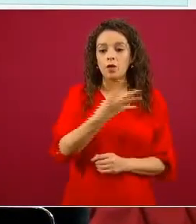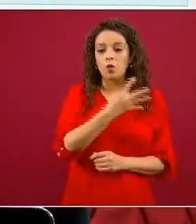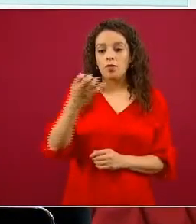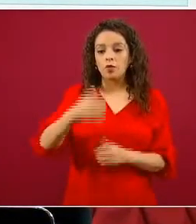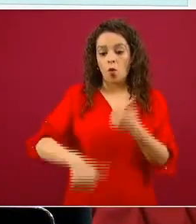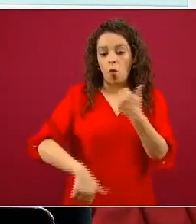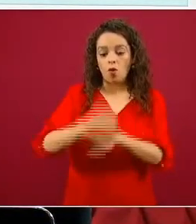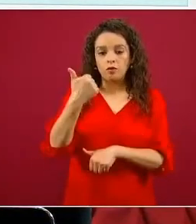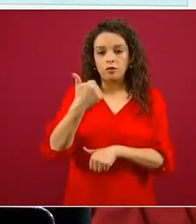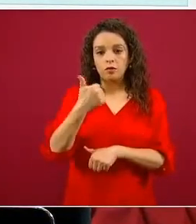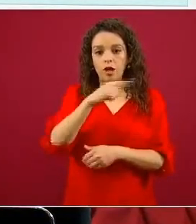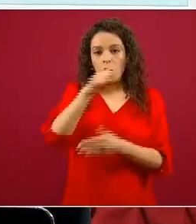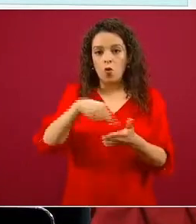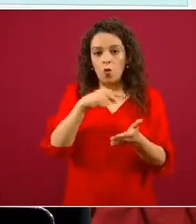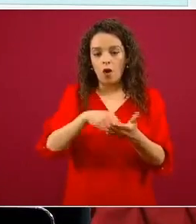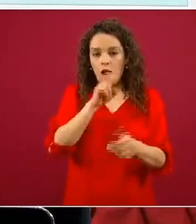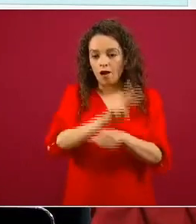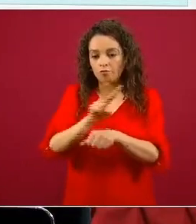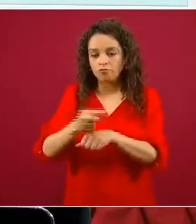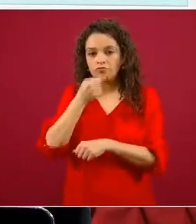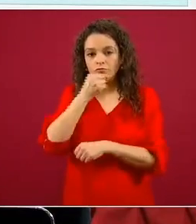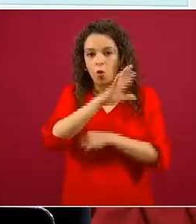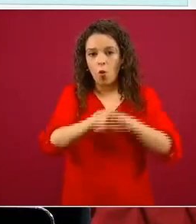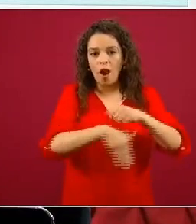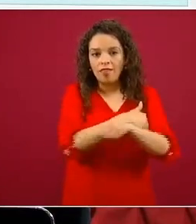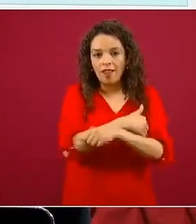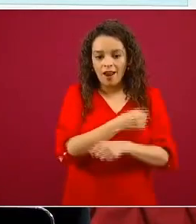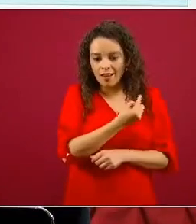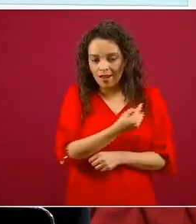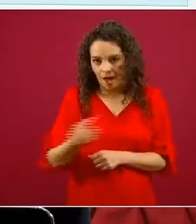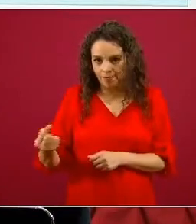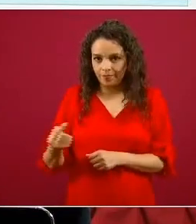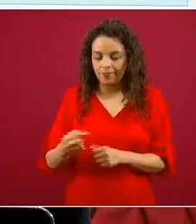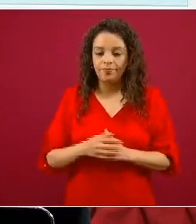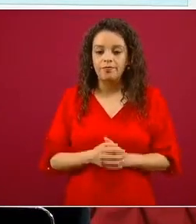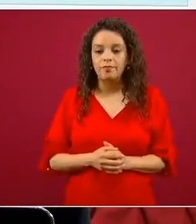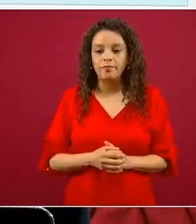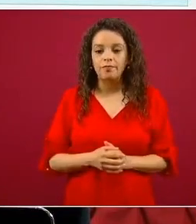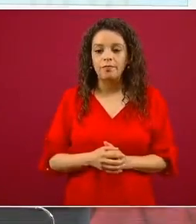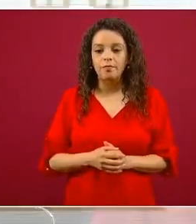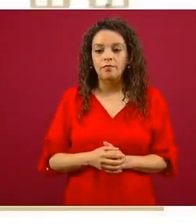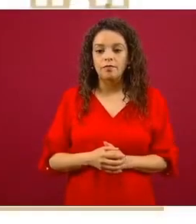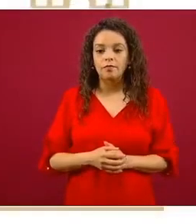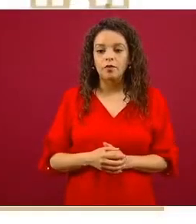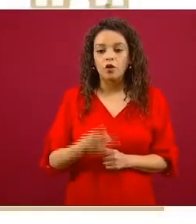1,411 guarderías que tienen una capacidad instalada para